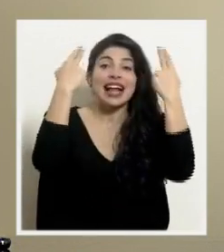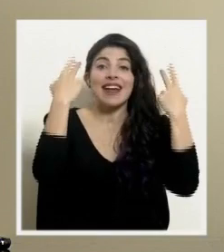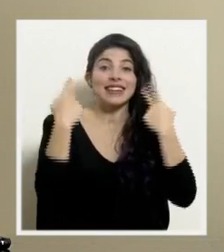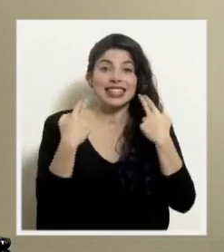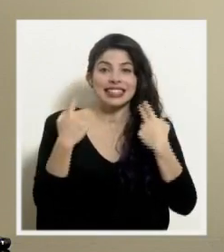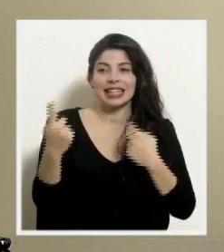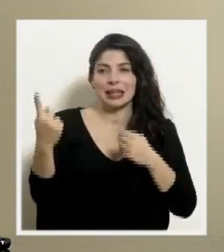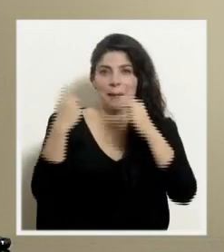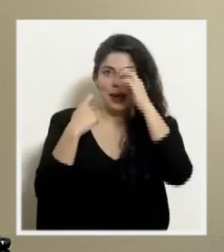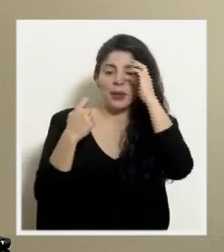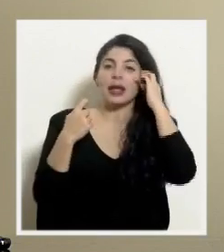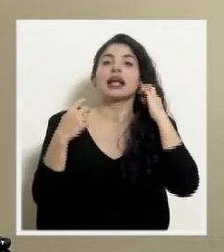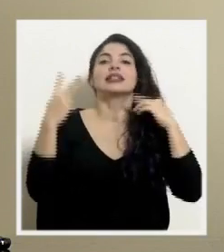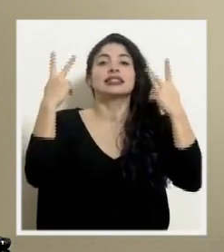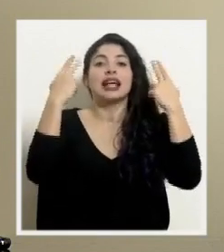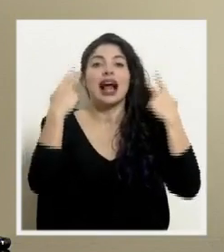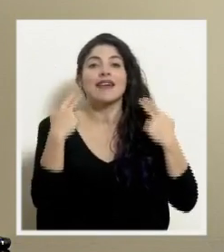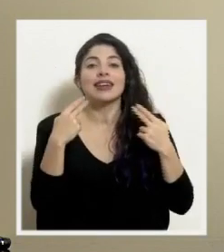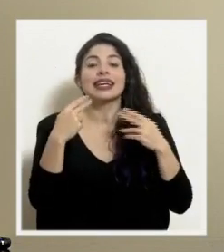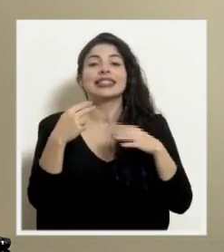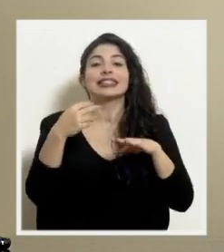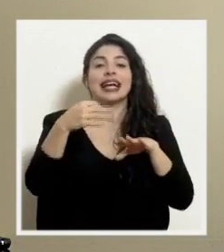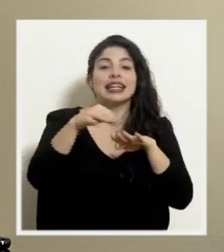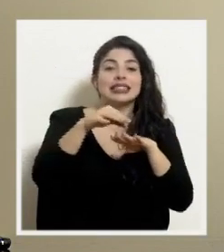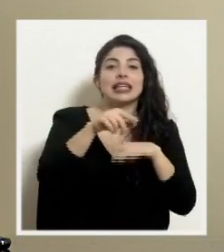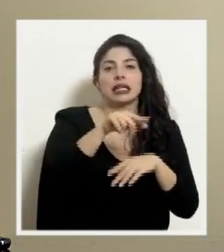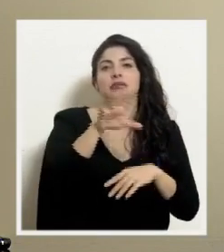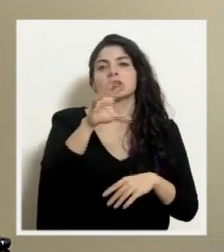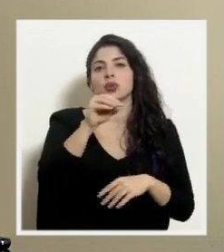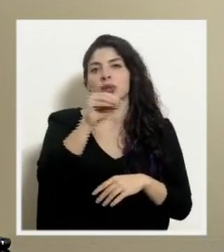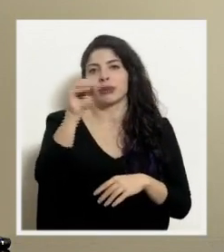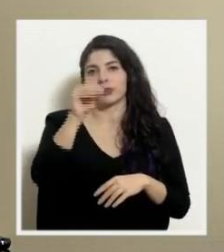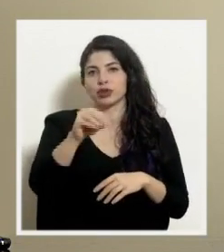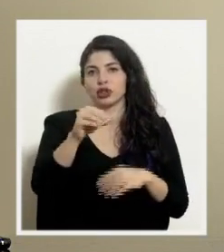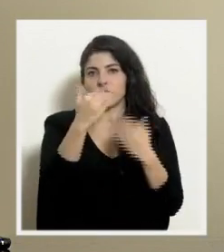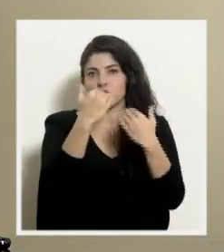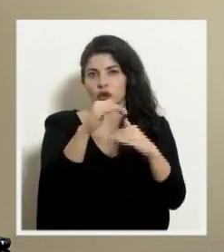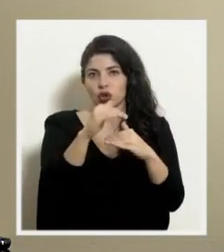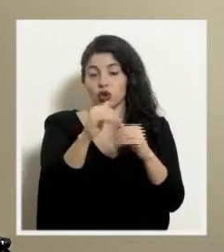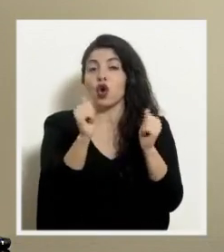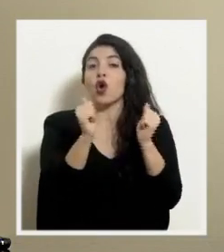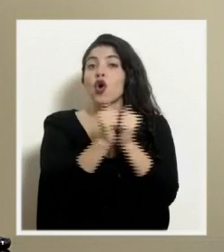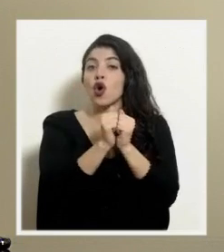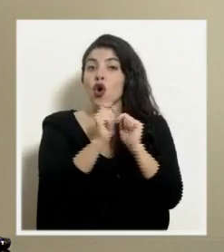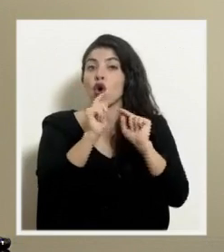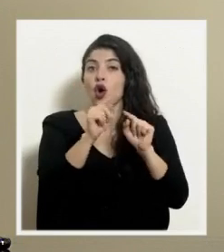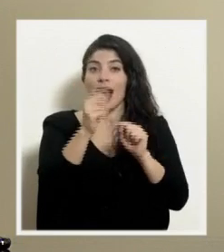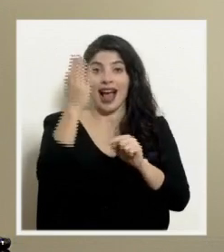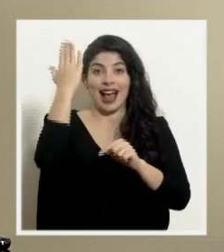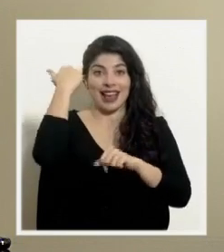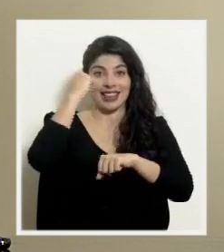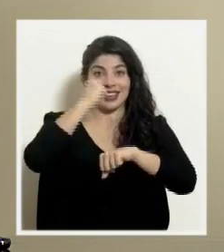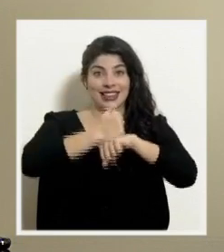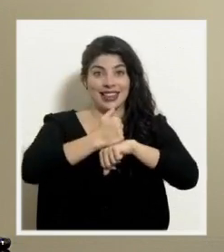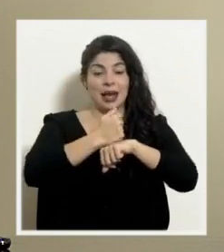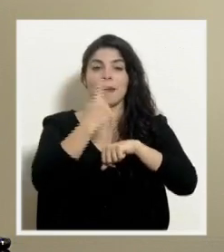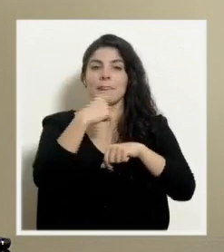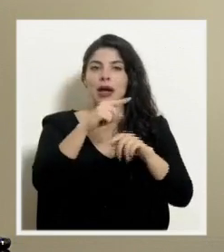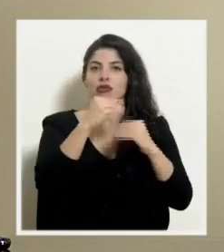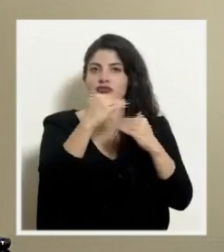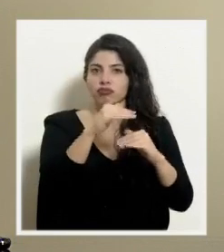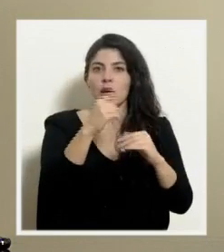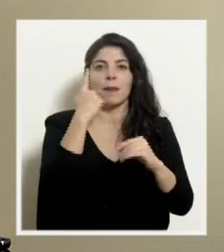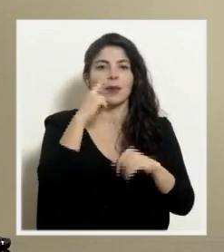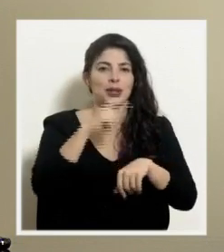nos preguntan, centros de estética, funcionan al 50% con el aforo que se había definido para los tiempos de la